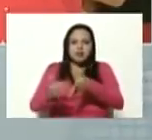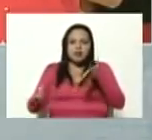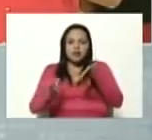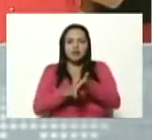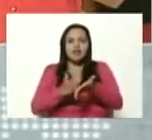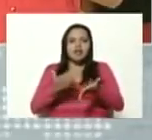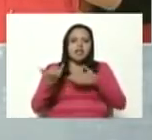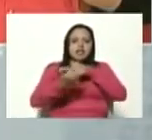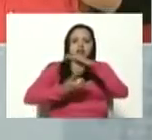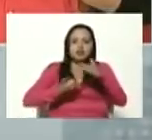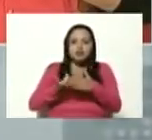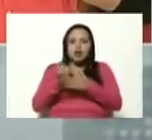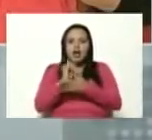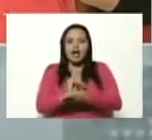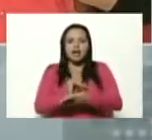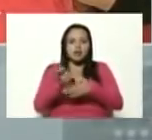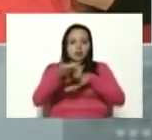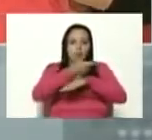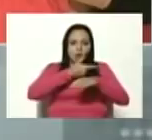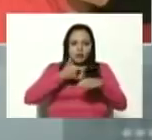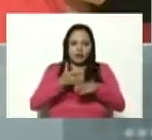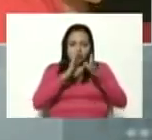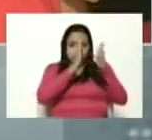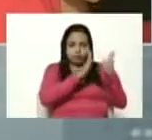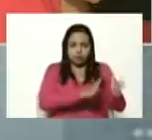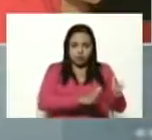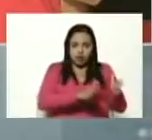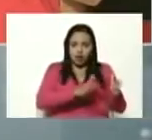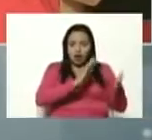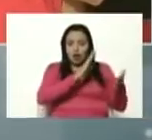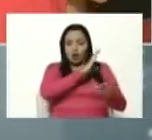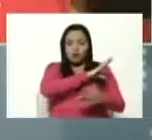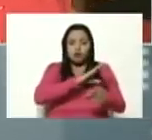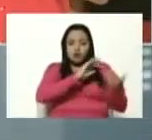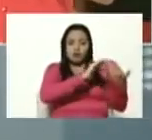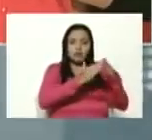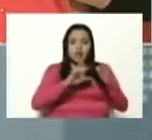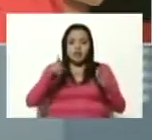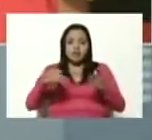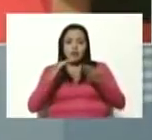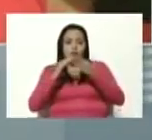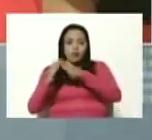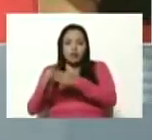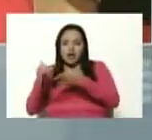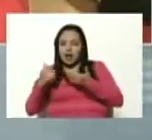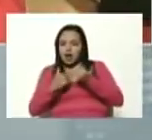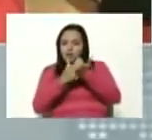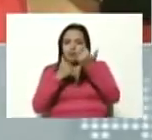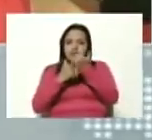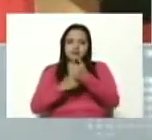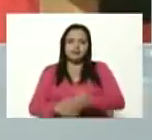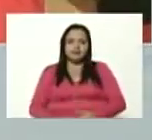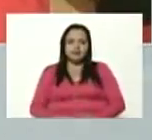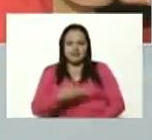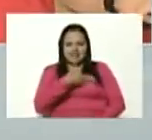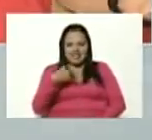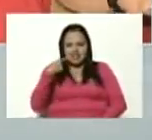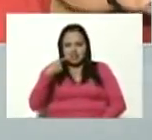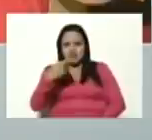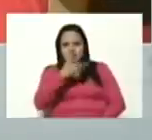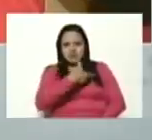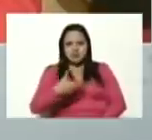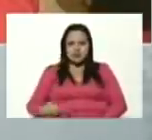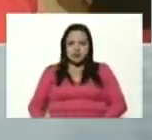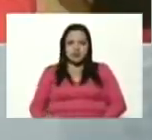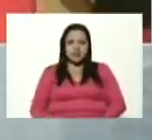institución sea gobernado desde el territorio por el Consejo Comunal y por la comuna. Y mi presidente, yo quería decirle algo importante a los muchachos,